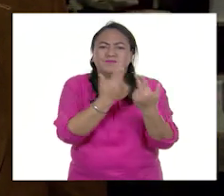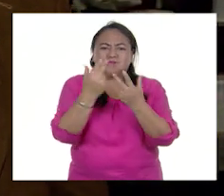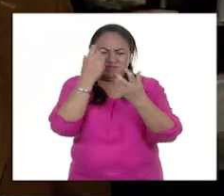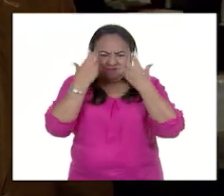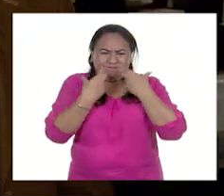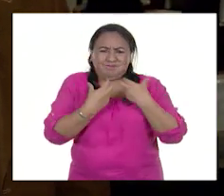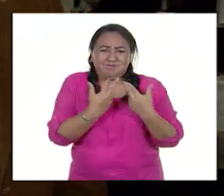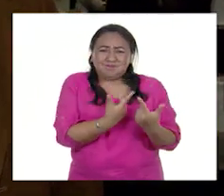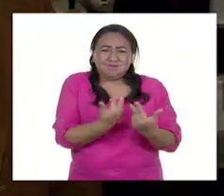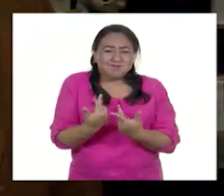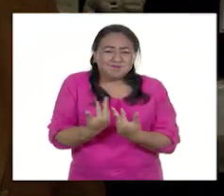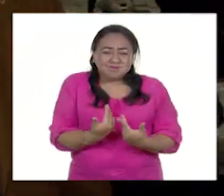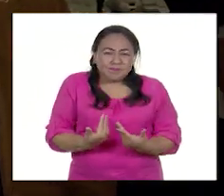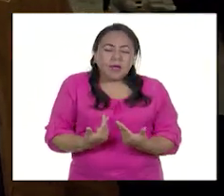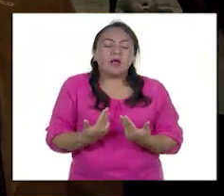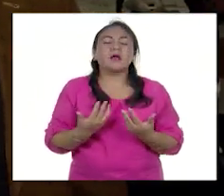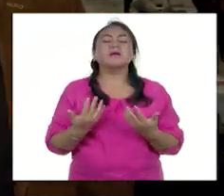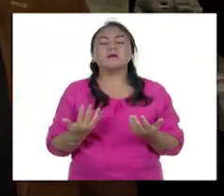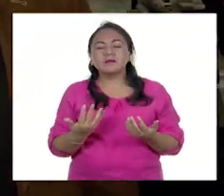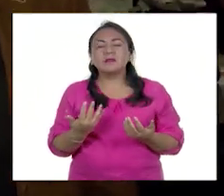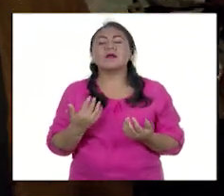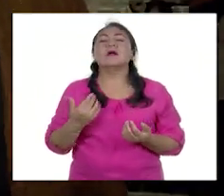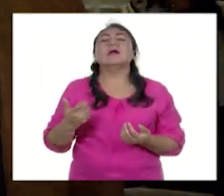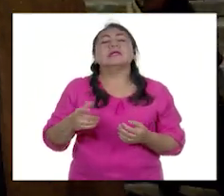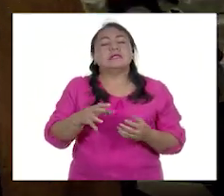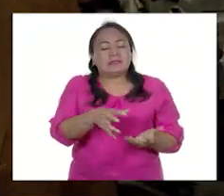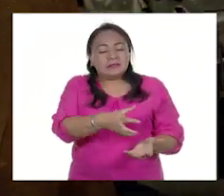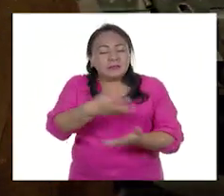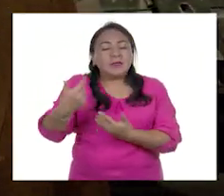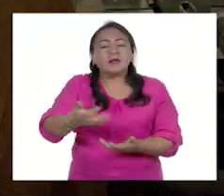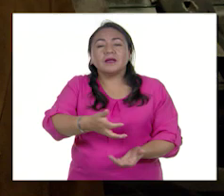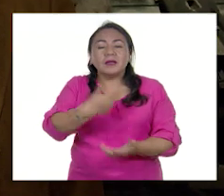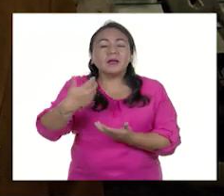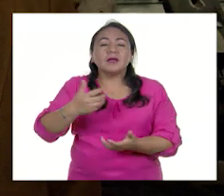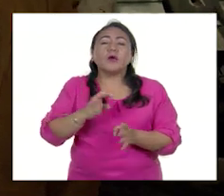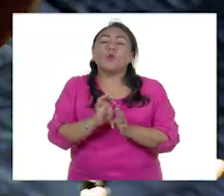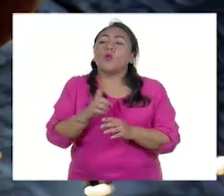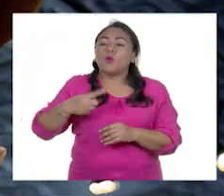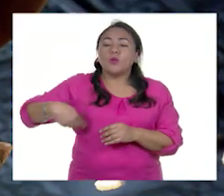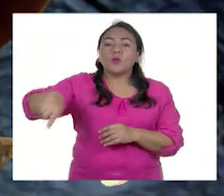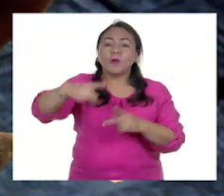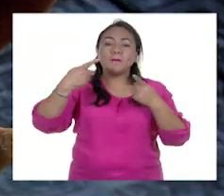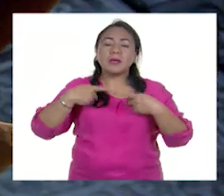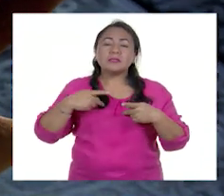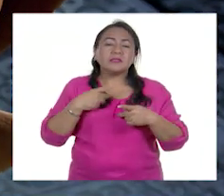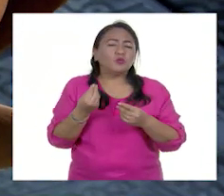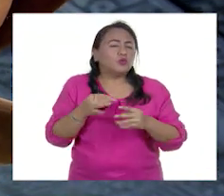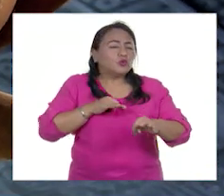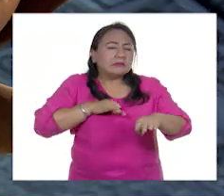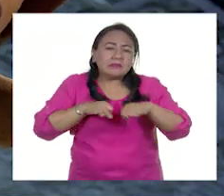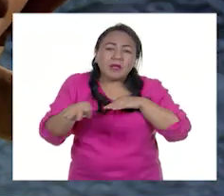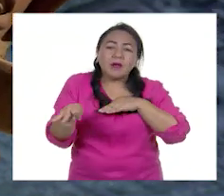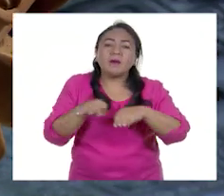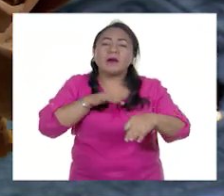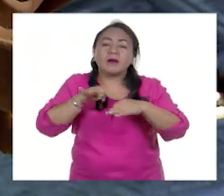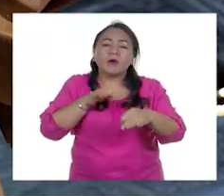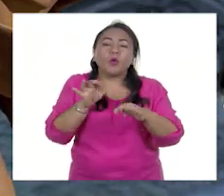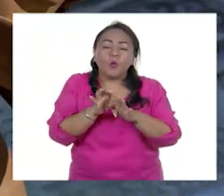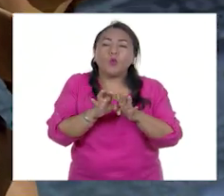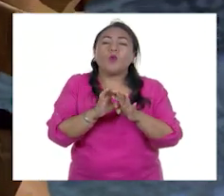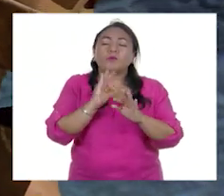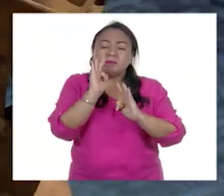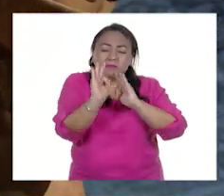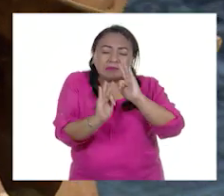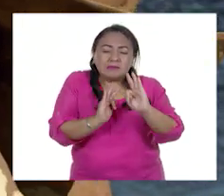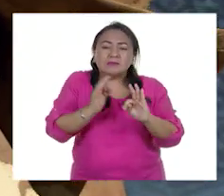de fragmentos. Entonces fue una gran labor de los restauradores el haberlas